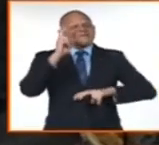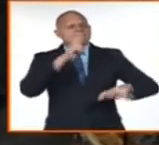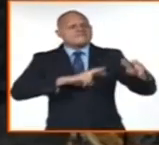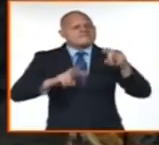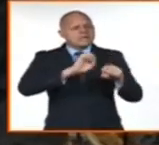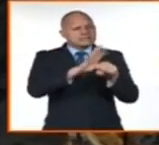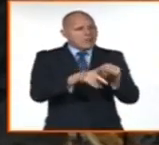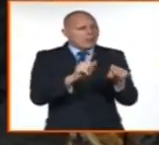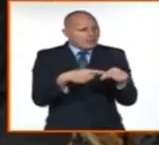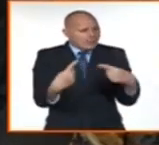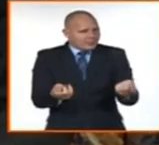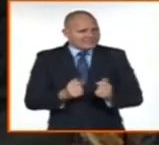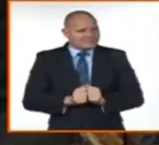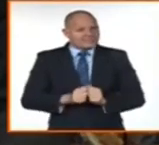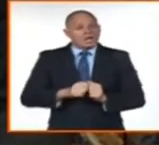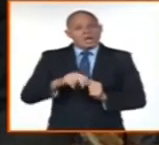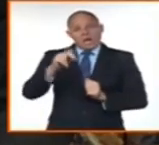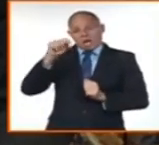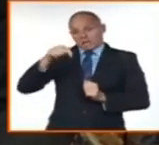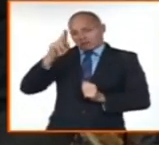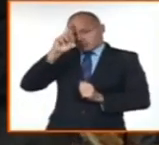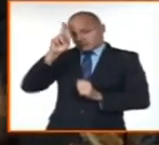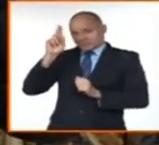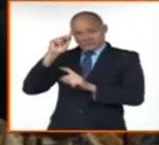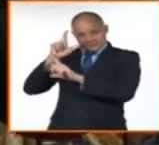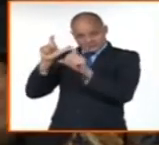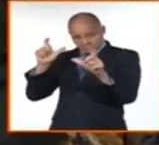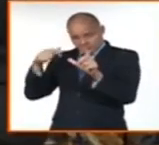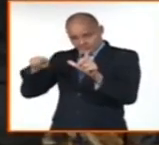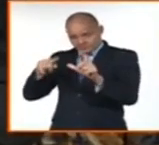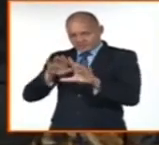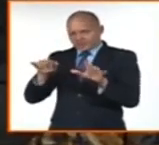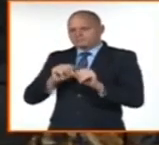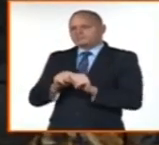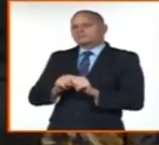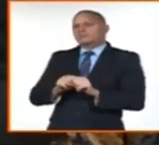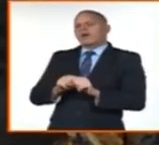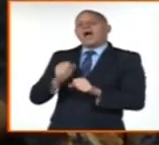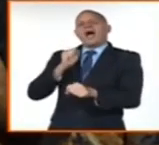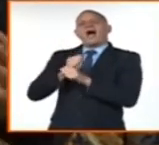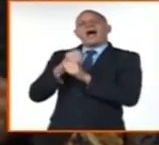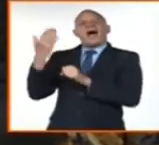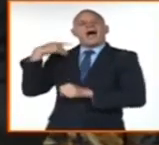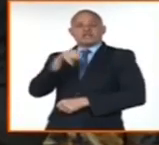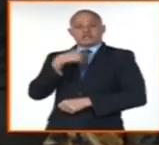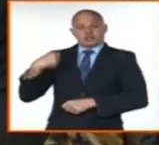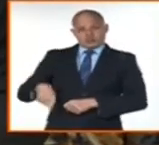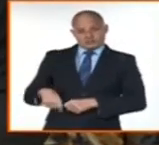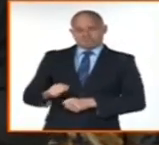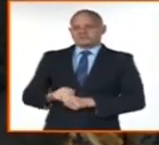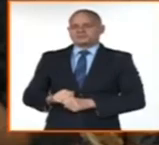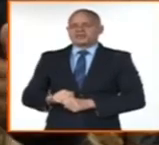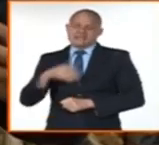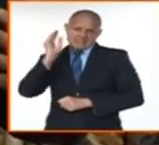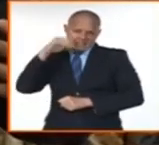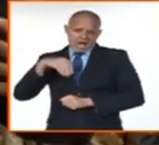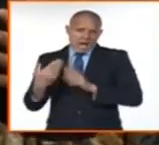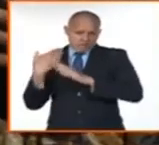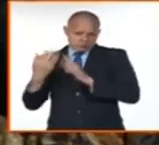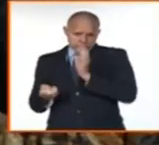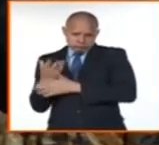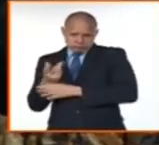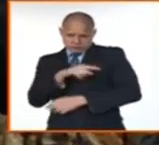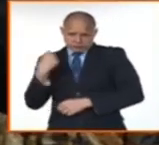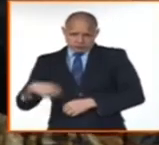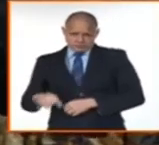mixta en China empezaron a mandarnos la primera información sobre lo que era la COVID. Con eso empezamos por indicaciones generales de ejército que